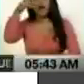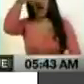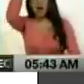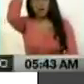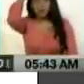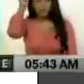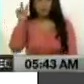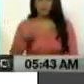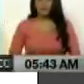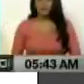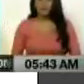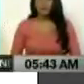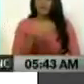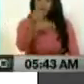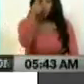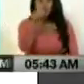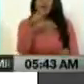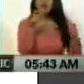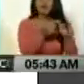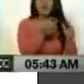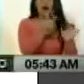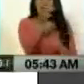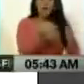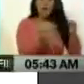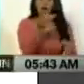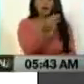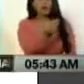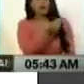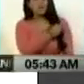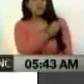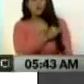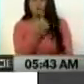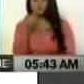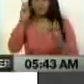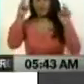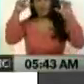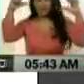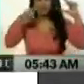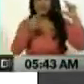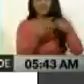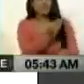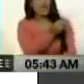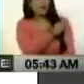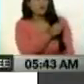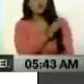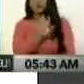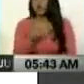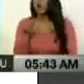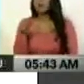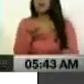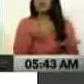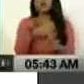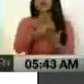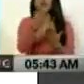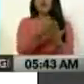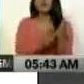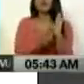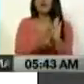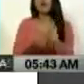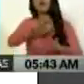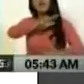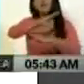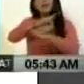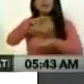Alú. El grupo de juristas me informó, en cita textual lo decimos, que ya tienen casi listo un documento para una demanda nacional y